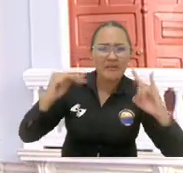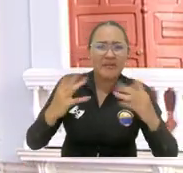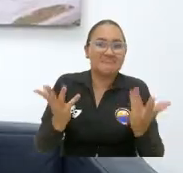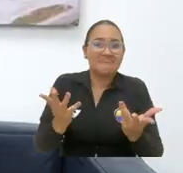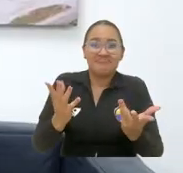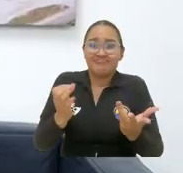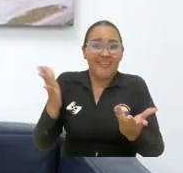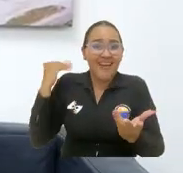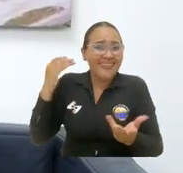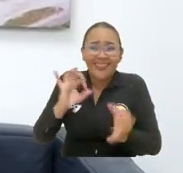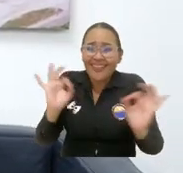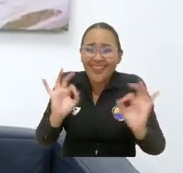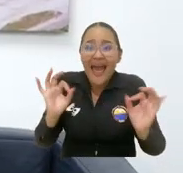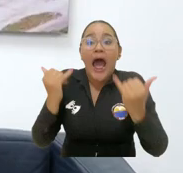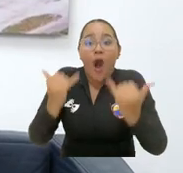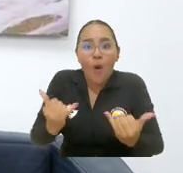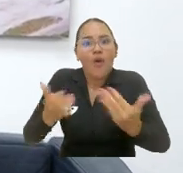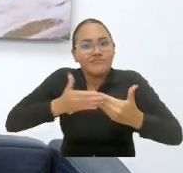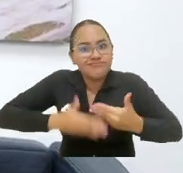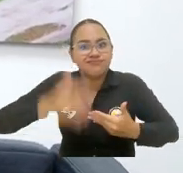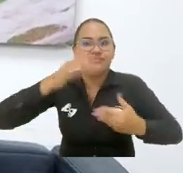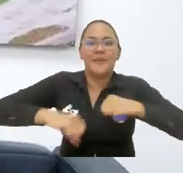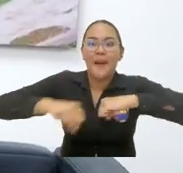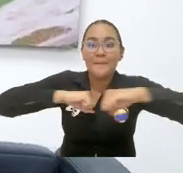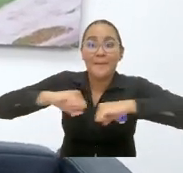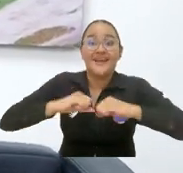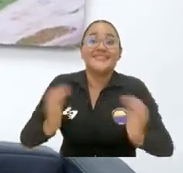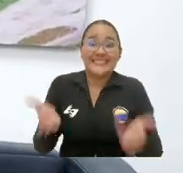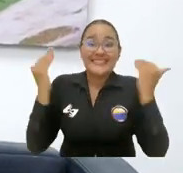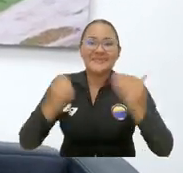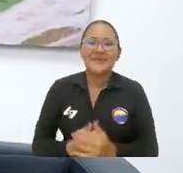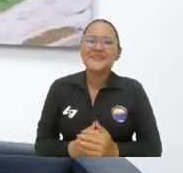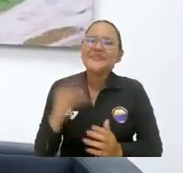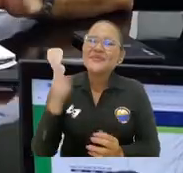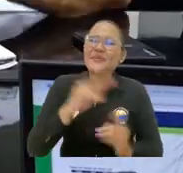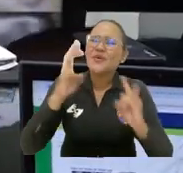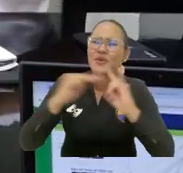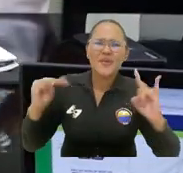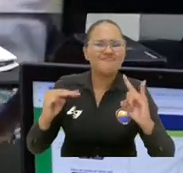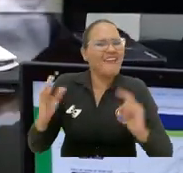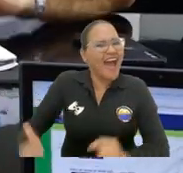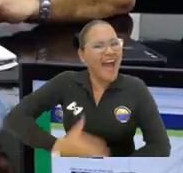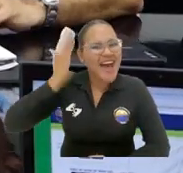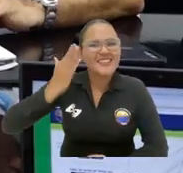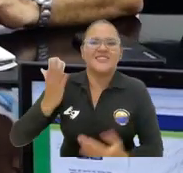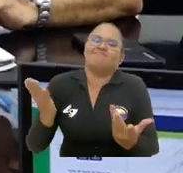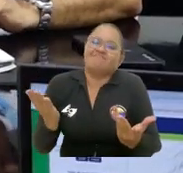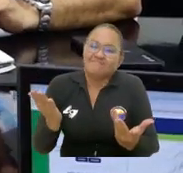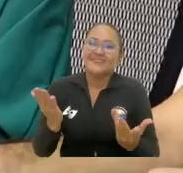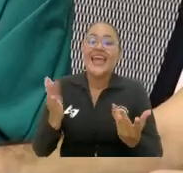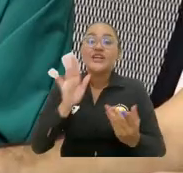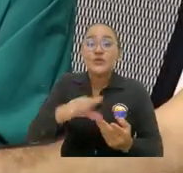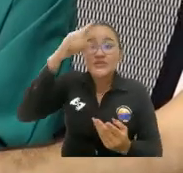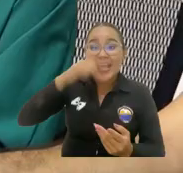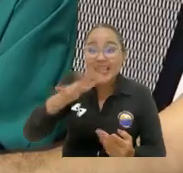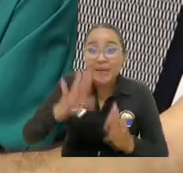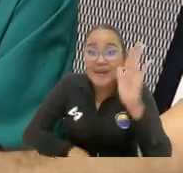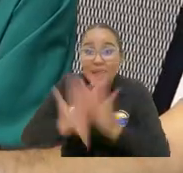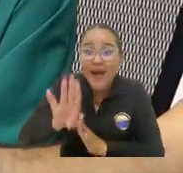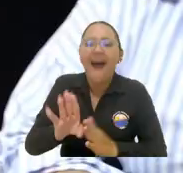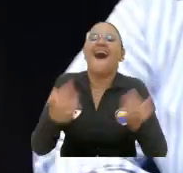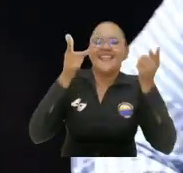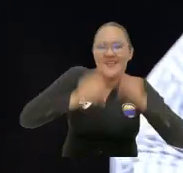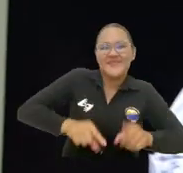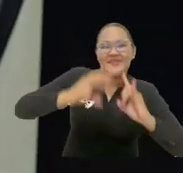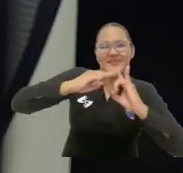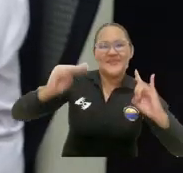del rector, su buena disposición para ser parte de este equipo fue determinante. En Unimagdalena estamos convencidos de que si la ciudad